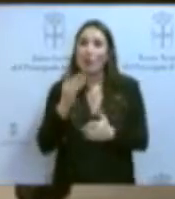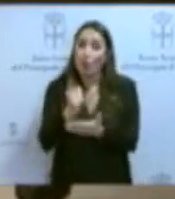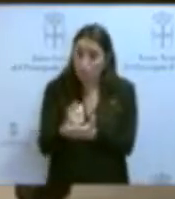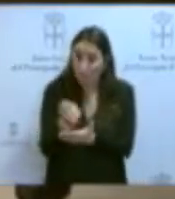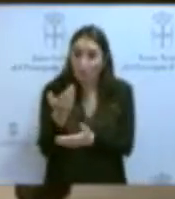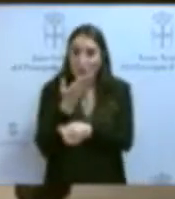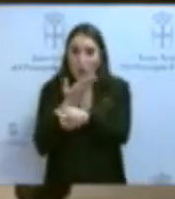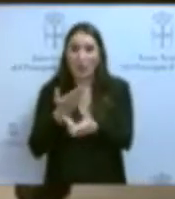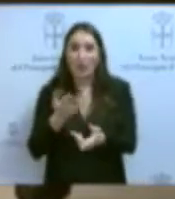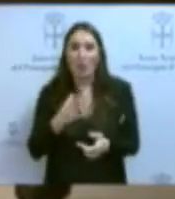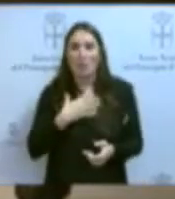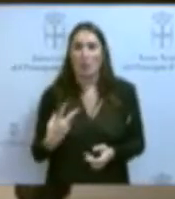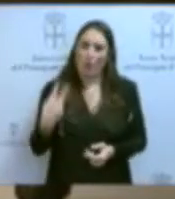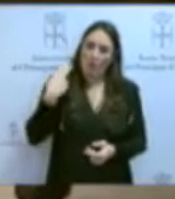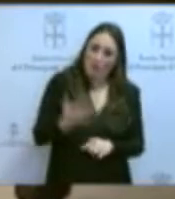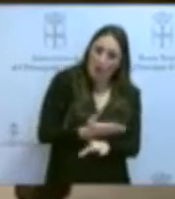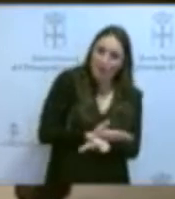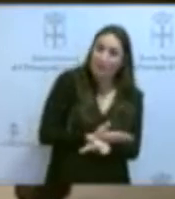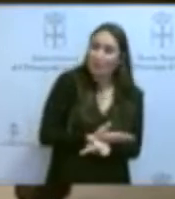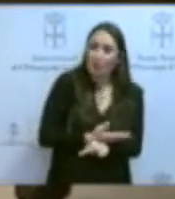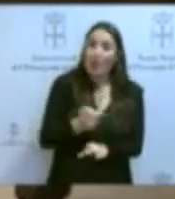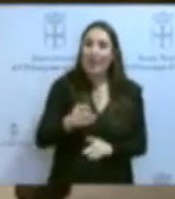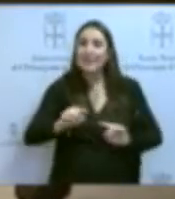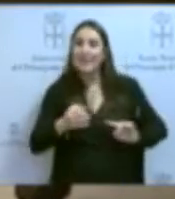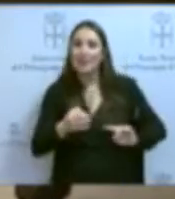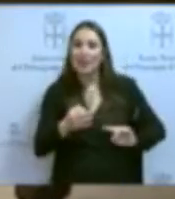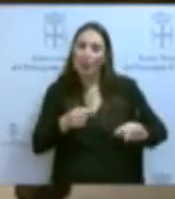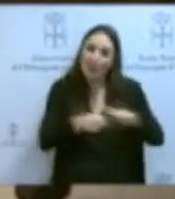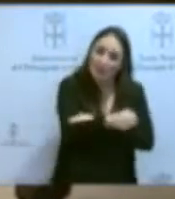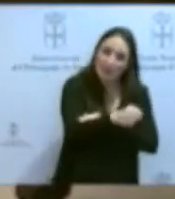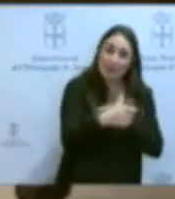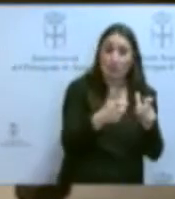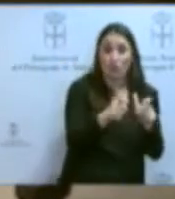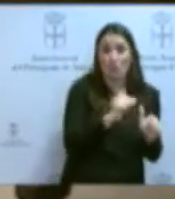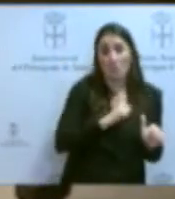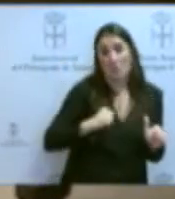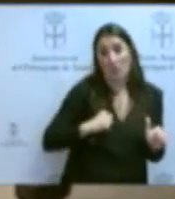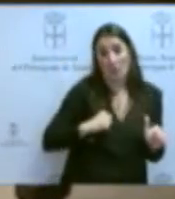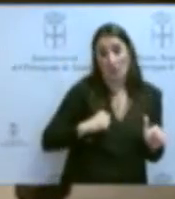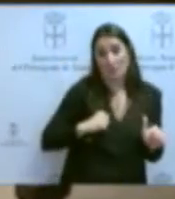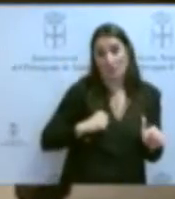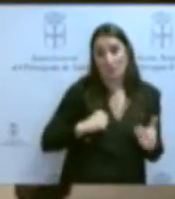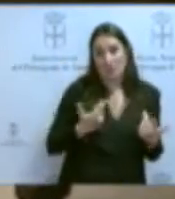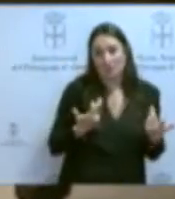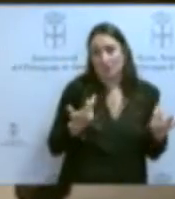podía haberse jubilado por anticipado. Y, desgraciadamente, decidió pasar al sector privado lanzando